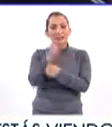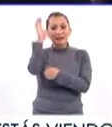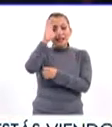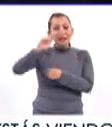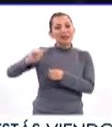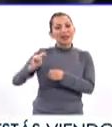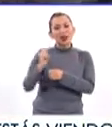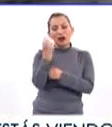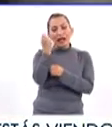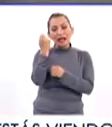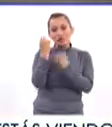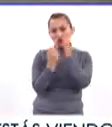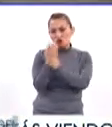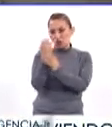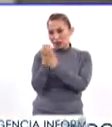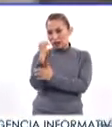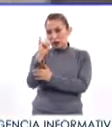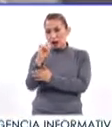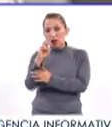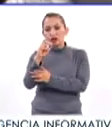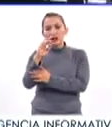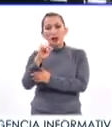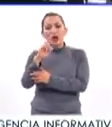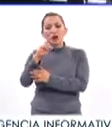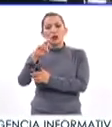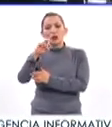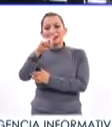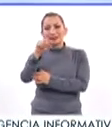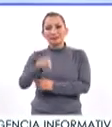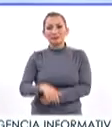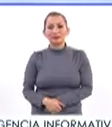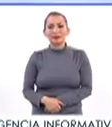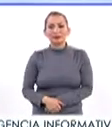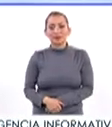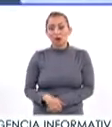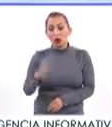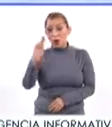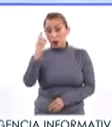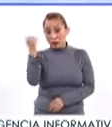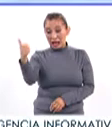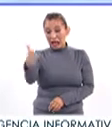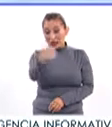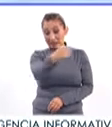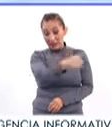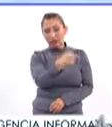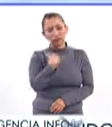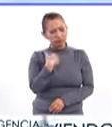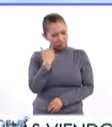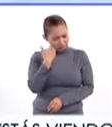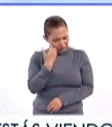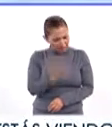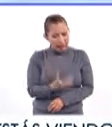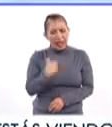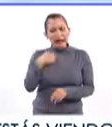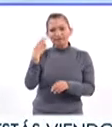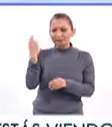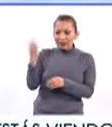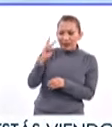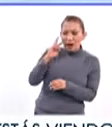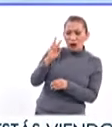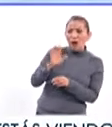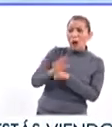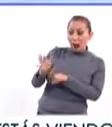Ciencia, Tecnología e Innovación, Rosaura Ruiz Gutiérrez. Las universidades están dispuestas a atender las